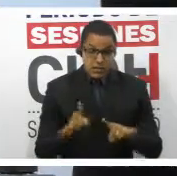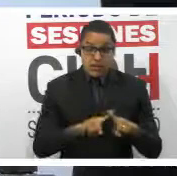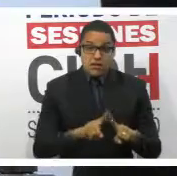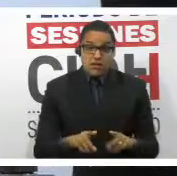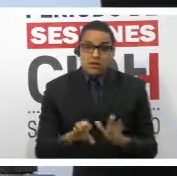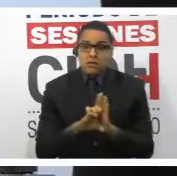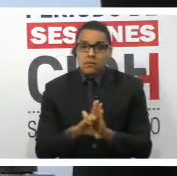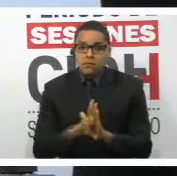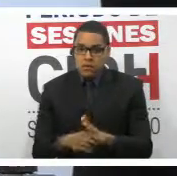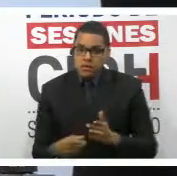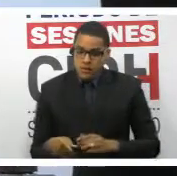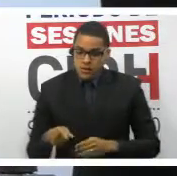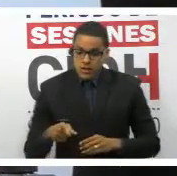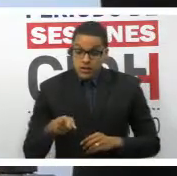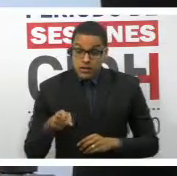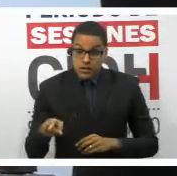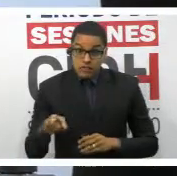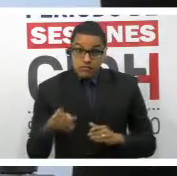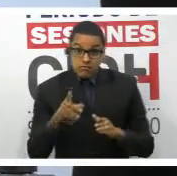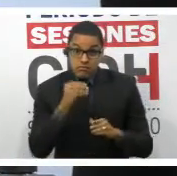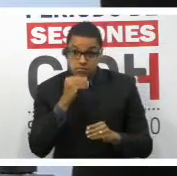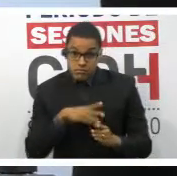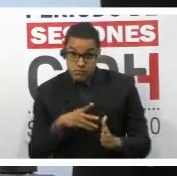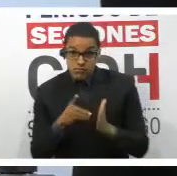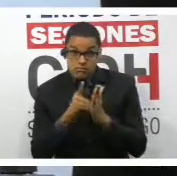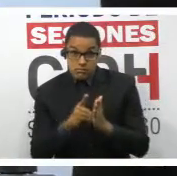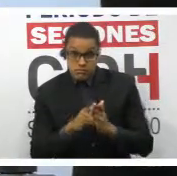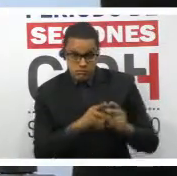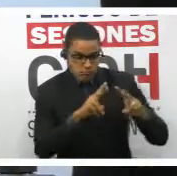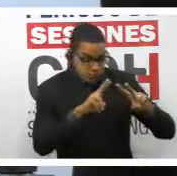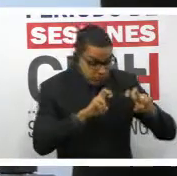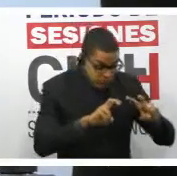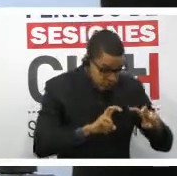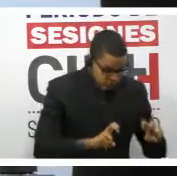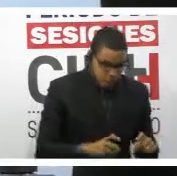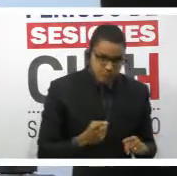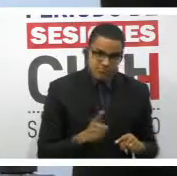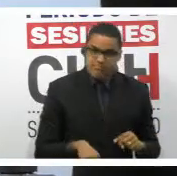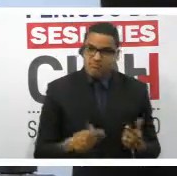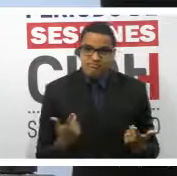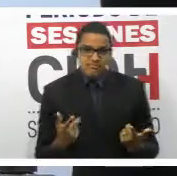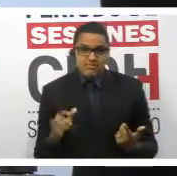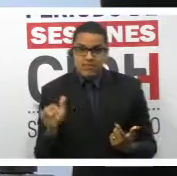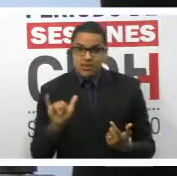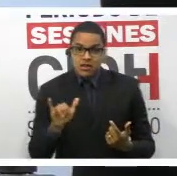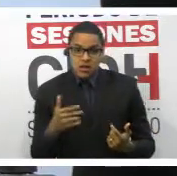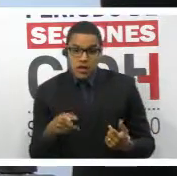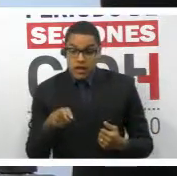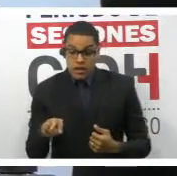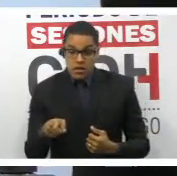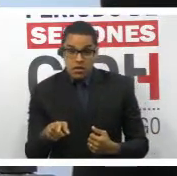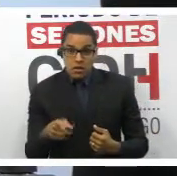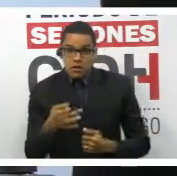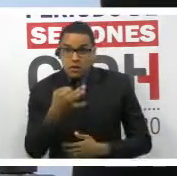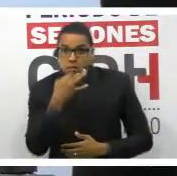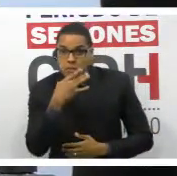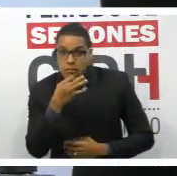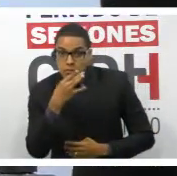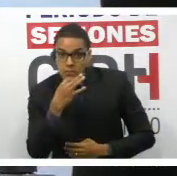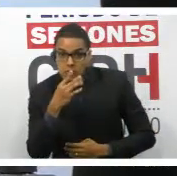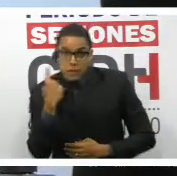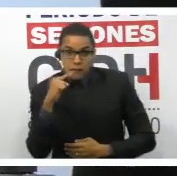a la información sexual y reproductiva acceso a anticonceptivos acceso a